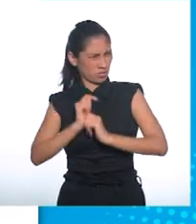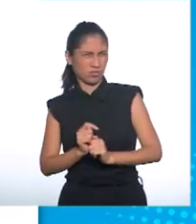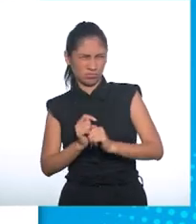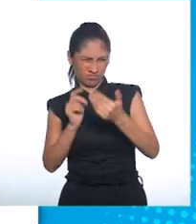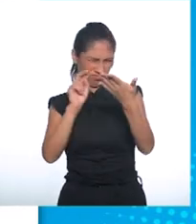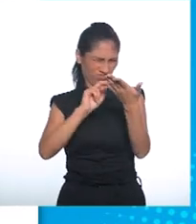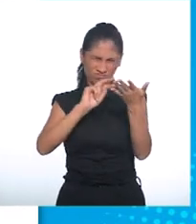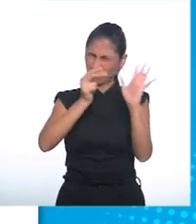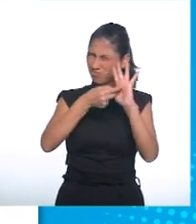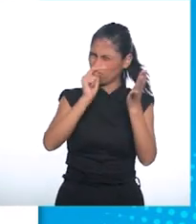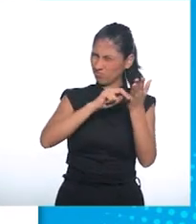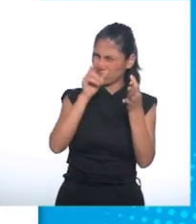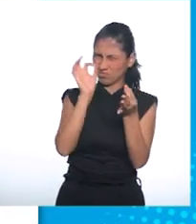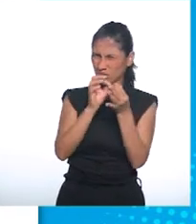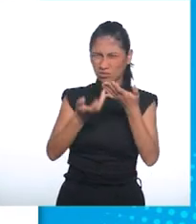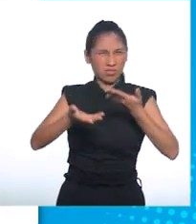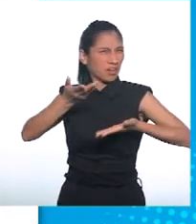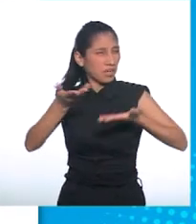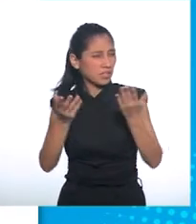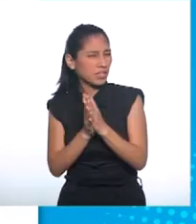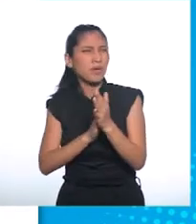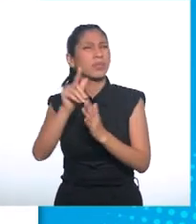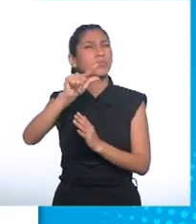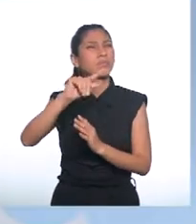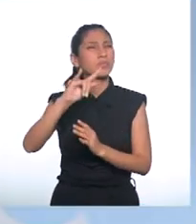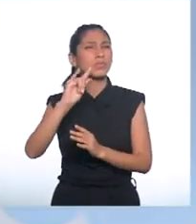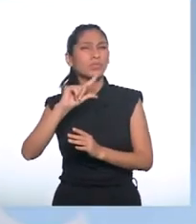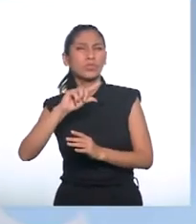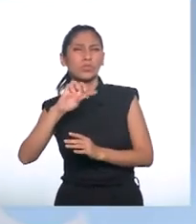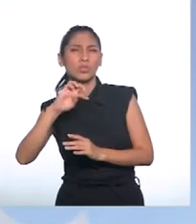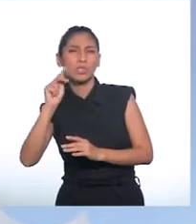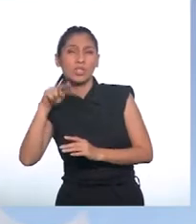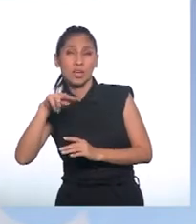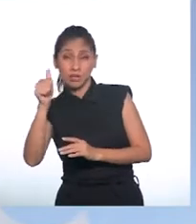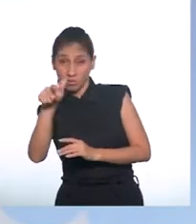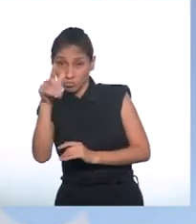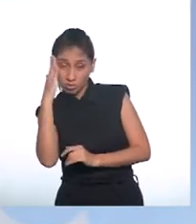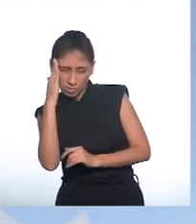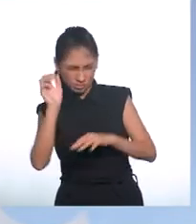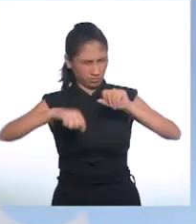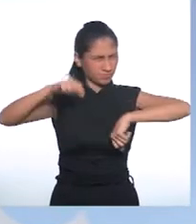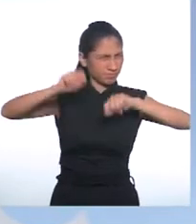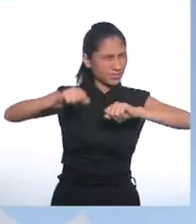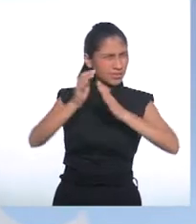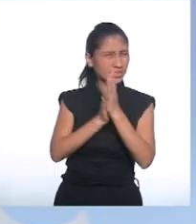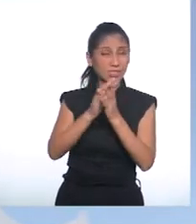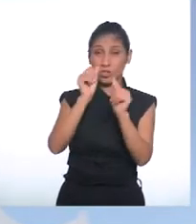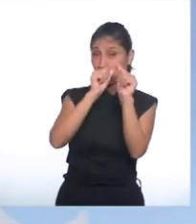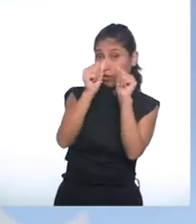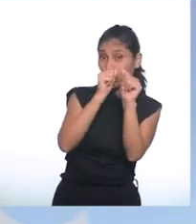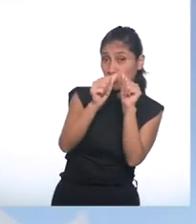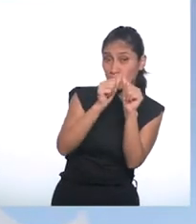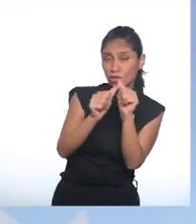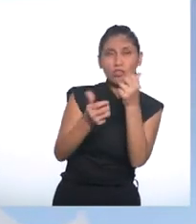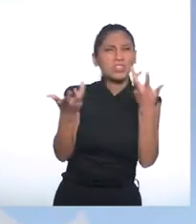significan exactamente esos números? Juliana, ¿tú sabes? Por supuesto. Los números en sí se refieren a